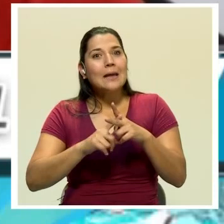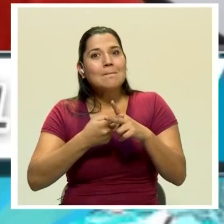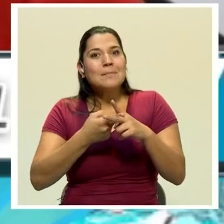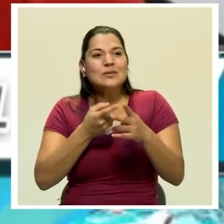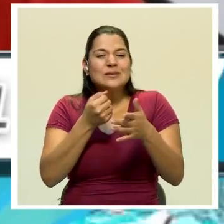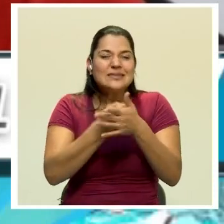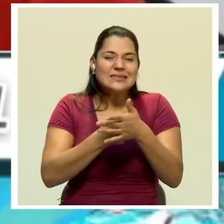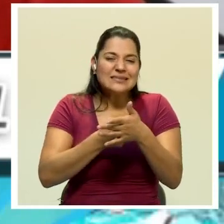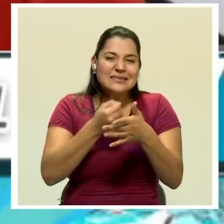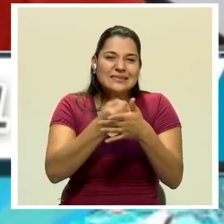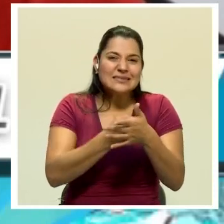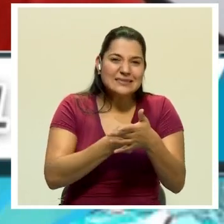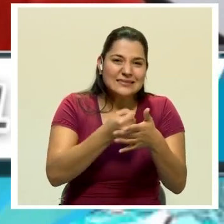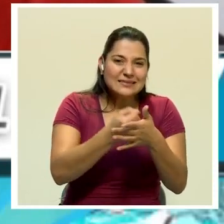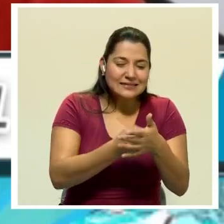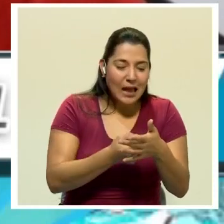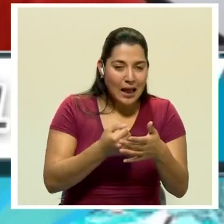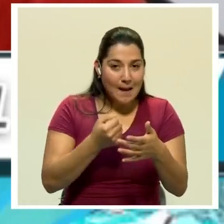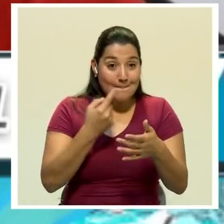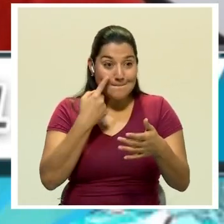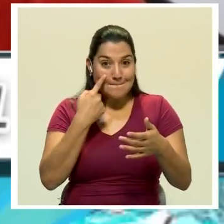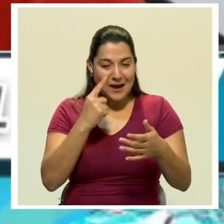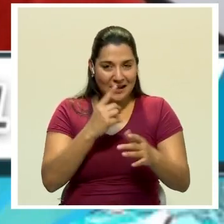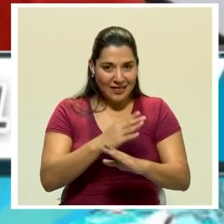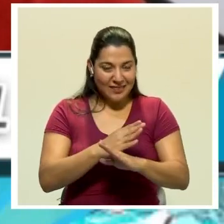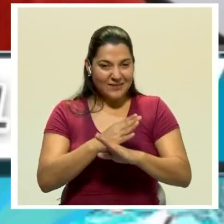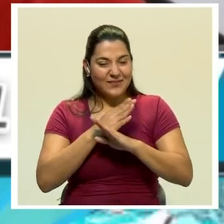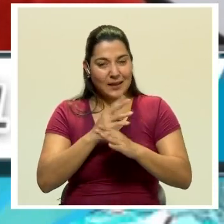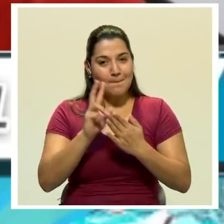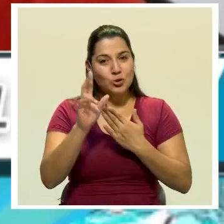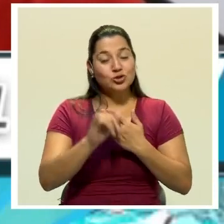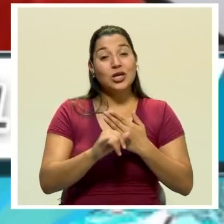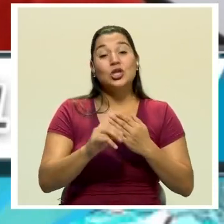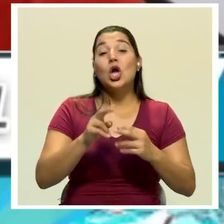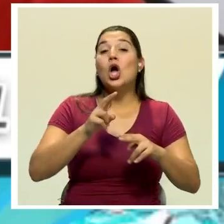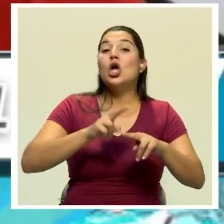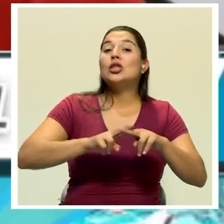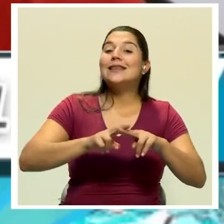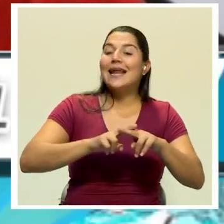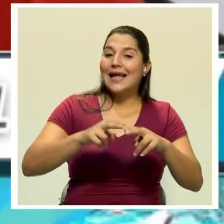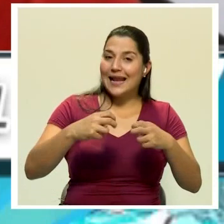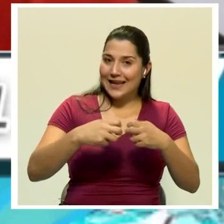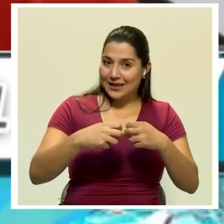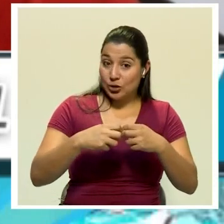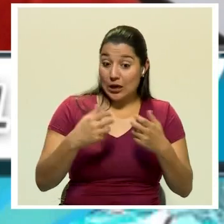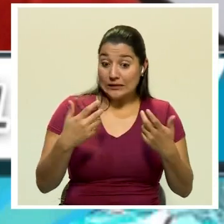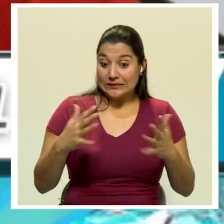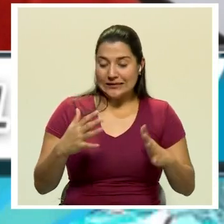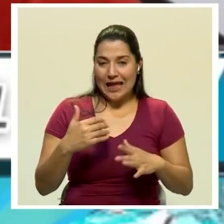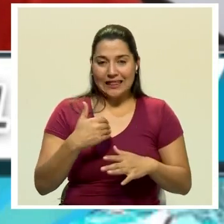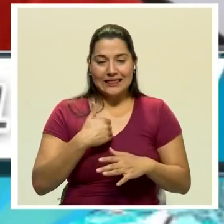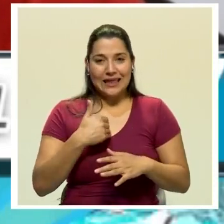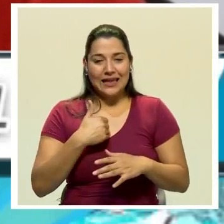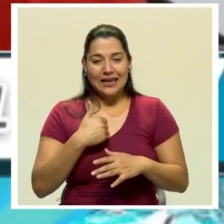público por el tren eléctrico. Tienen ahora una tarea de